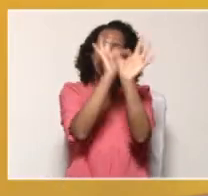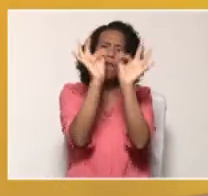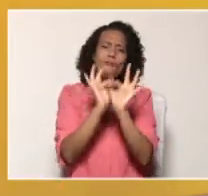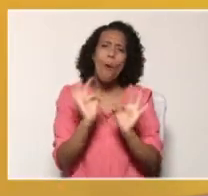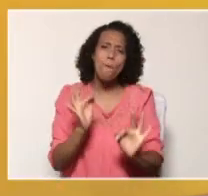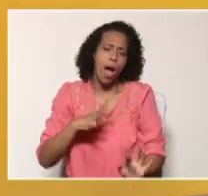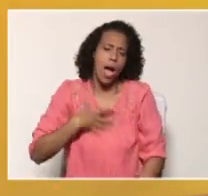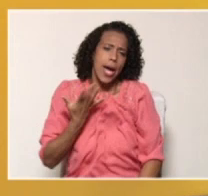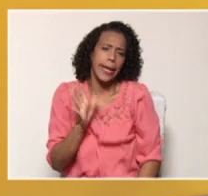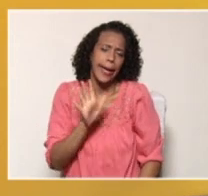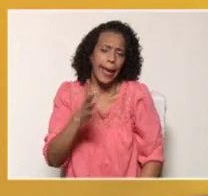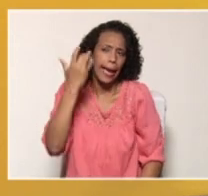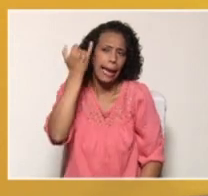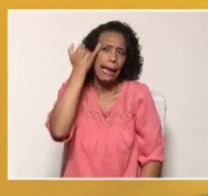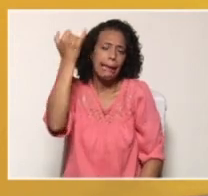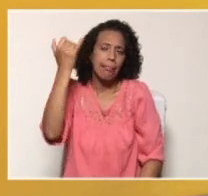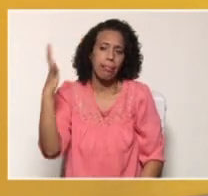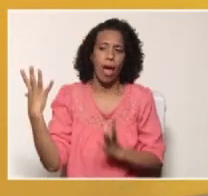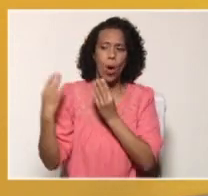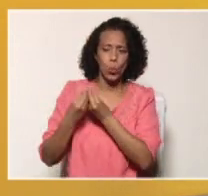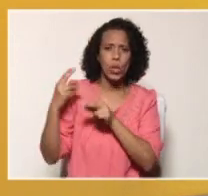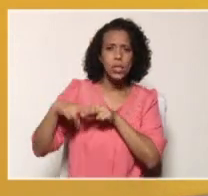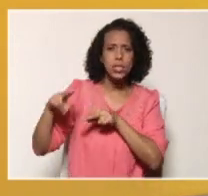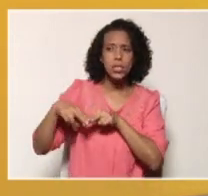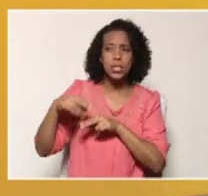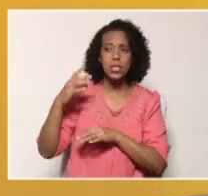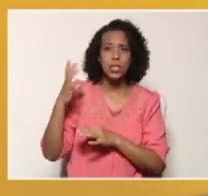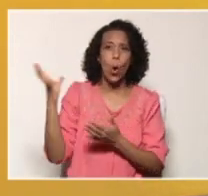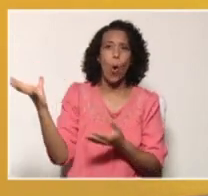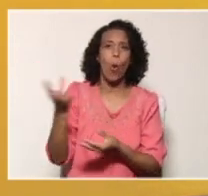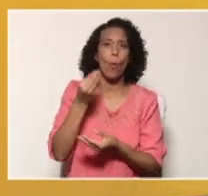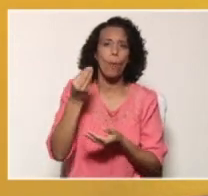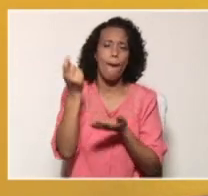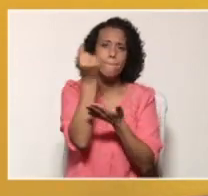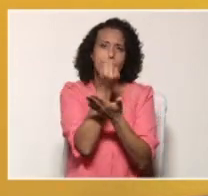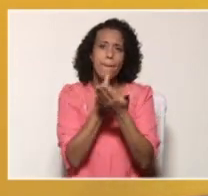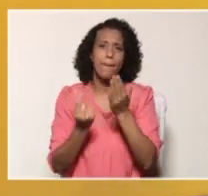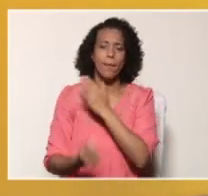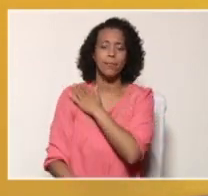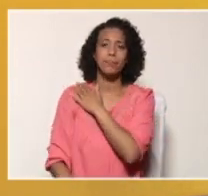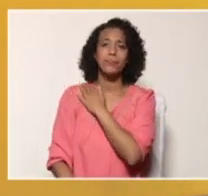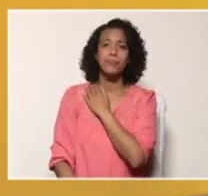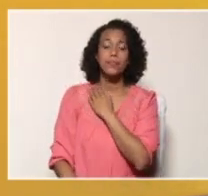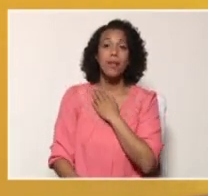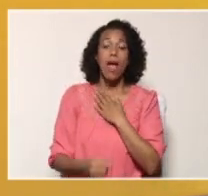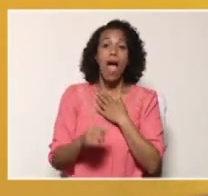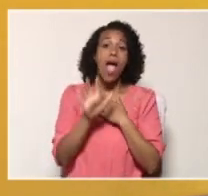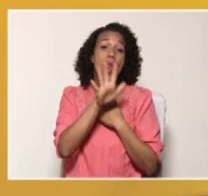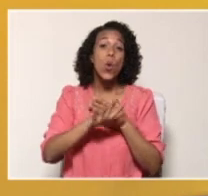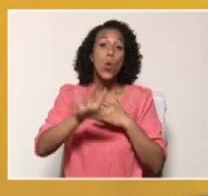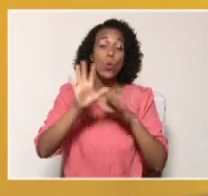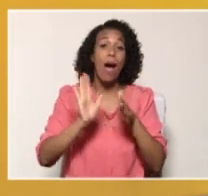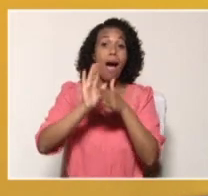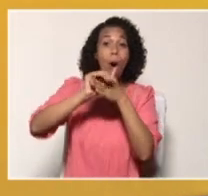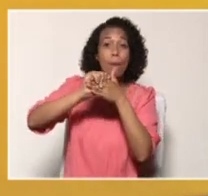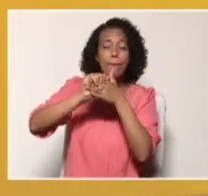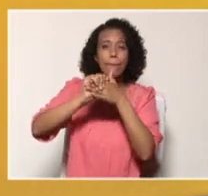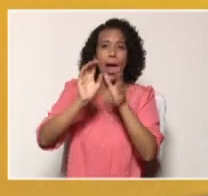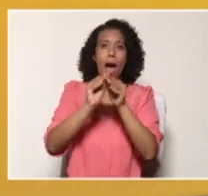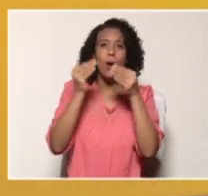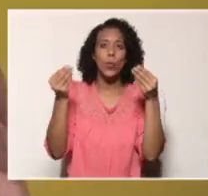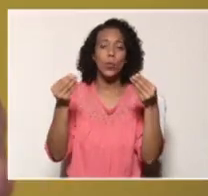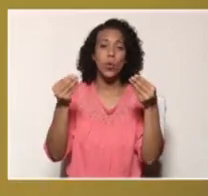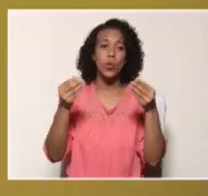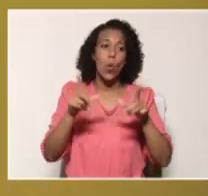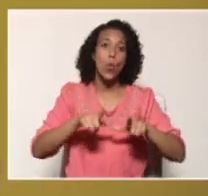figura que ustedes junto al niño o la niña lo ubiquen. Entonces, en este sobre lo van a colocar en